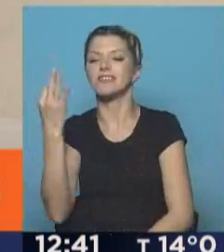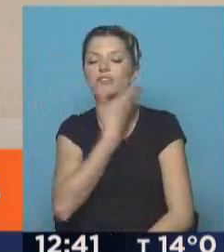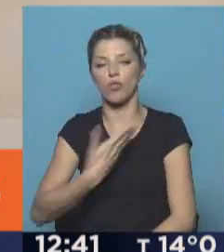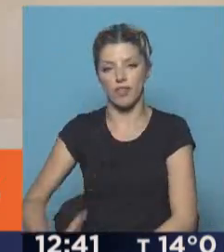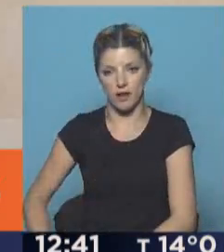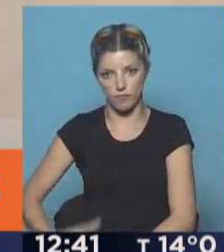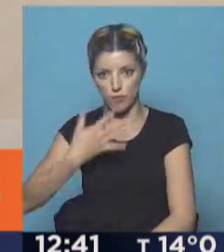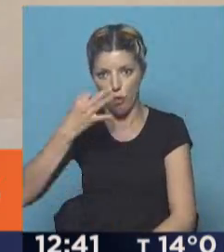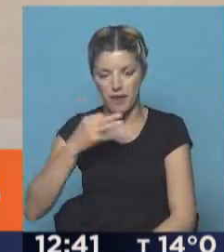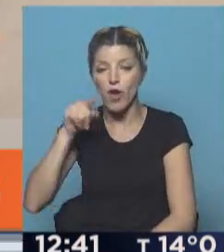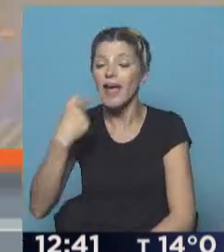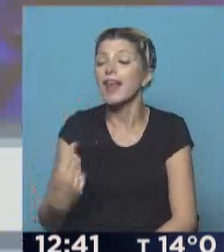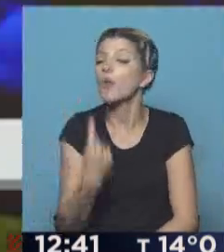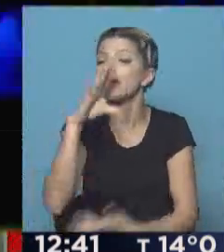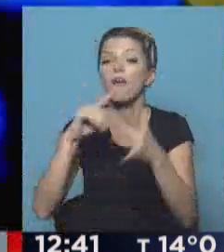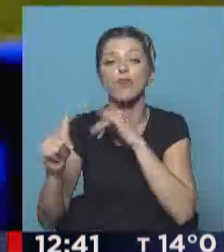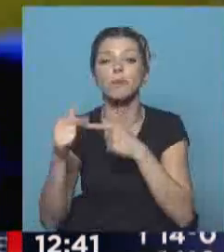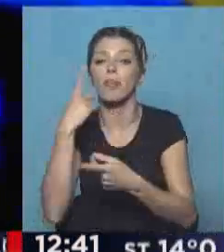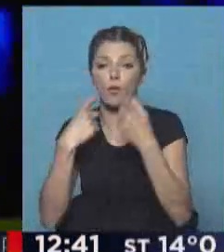convierte en la única regla.